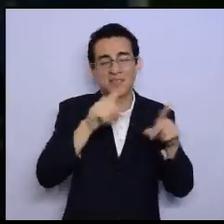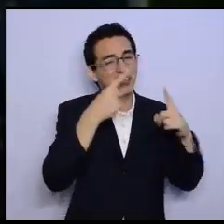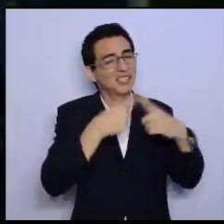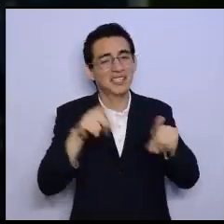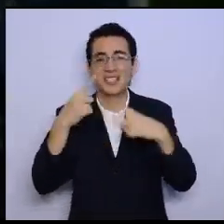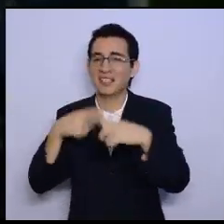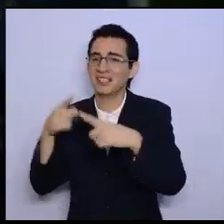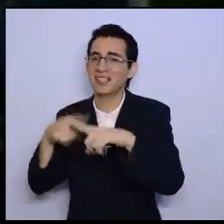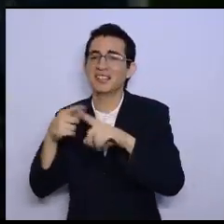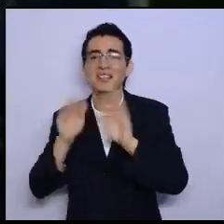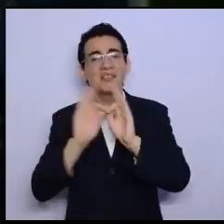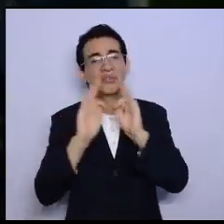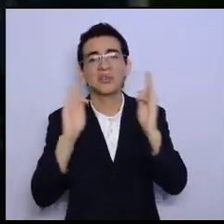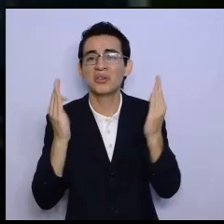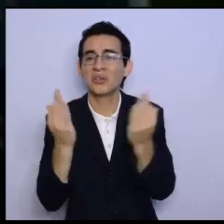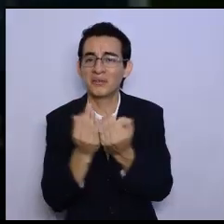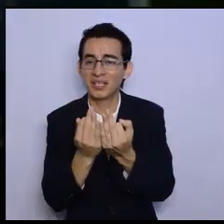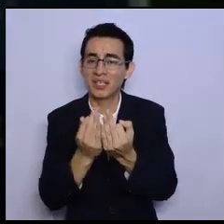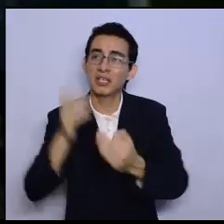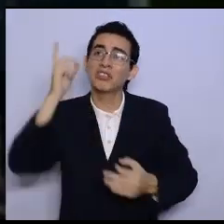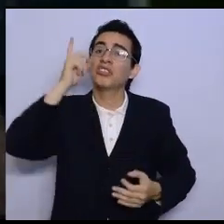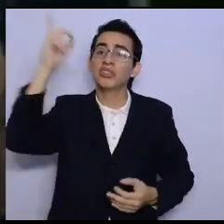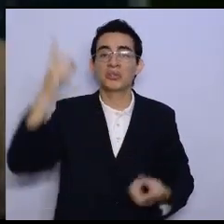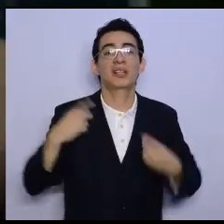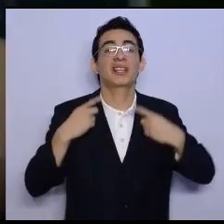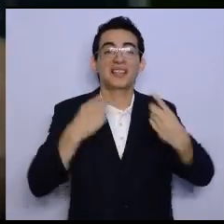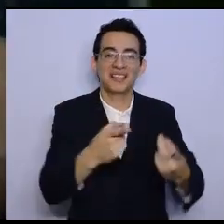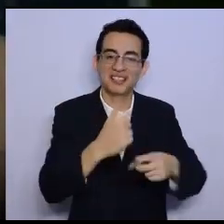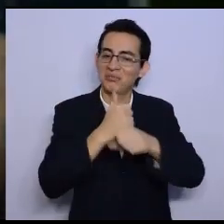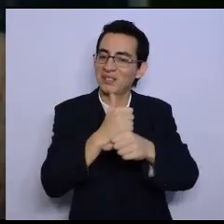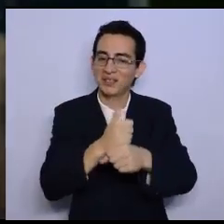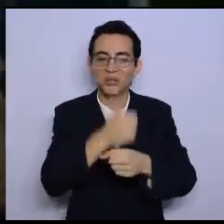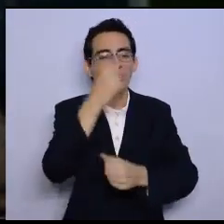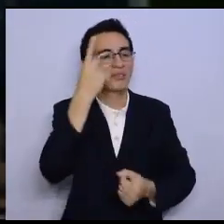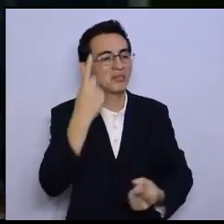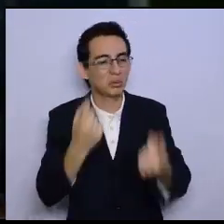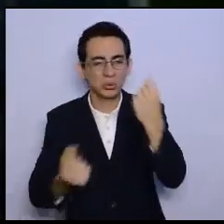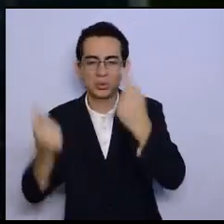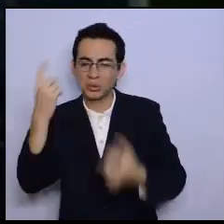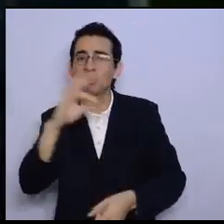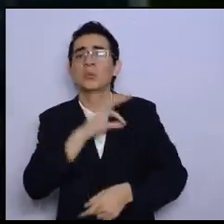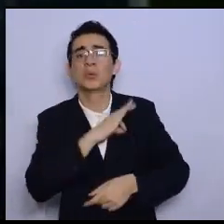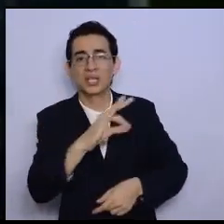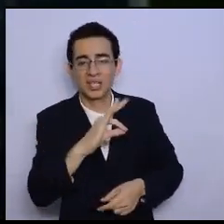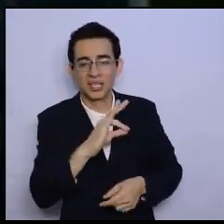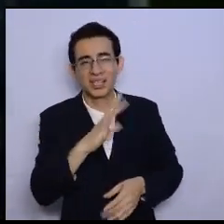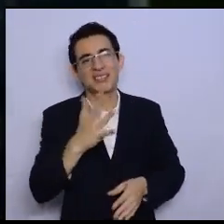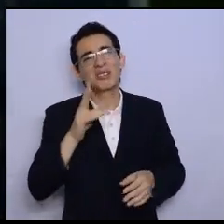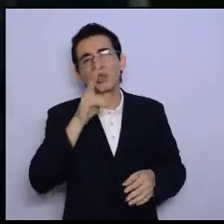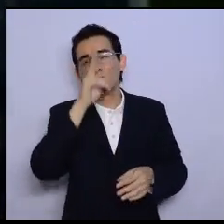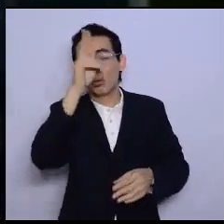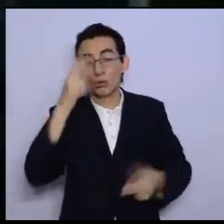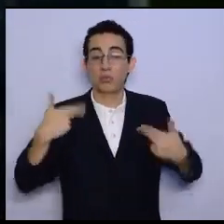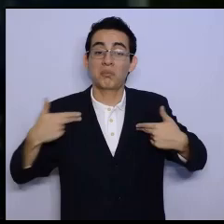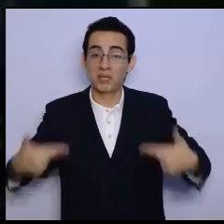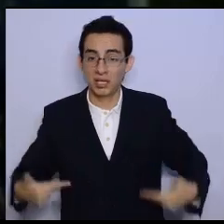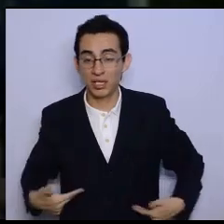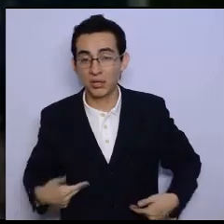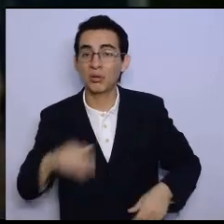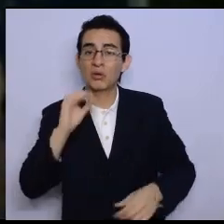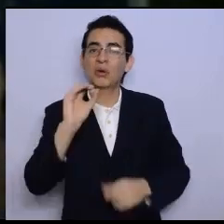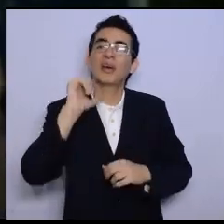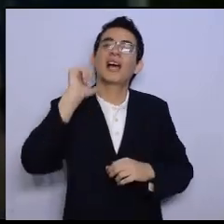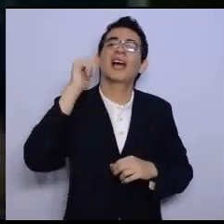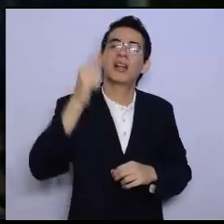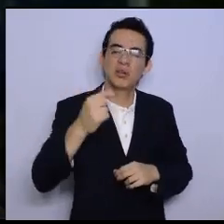situaciones por medio de las cuales nos llevan al sufrimiento. Algunos pueden estar teniendo dolor físico, padecer algún